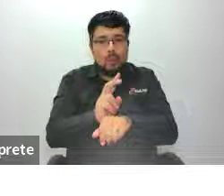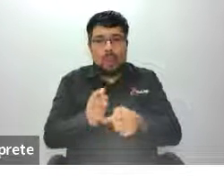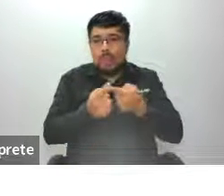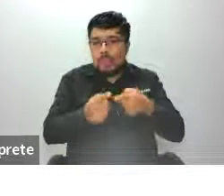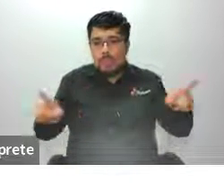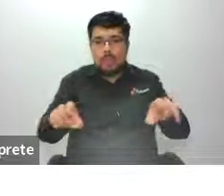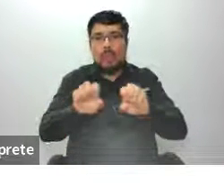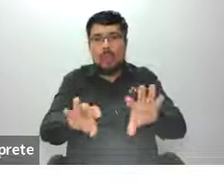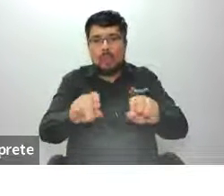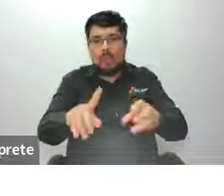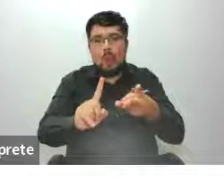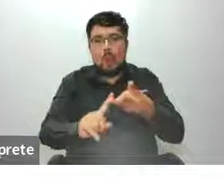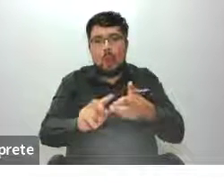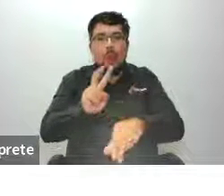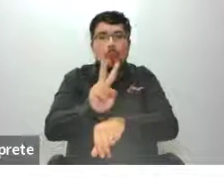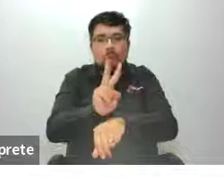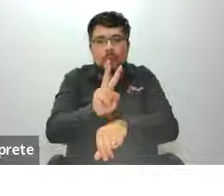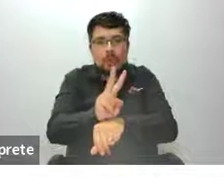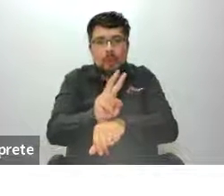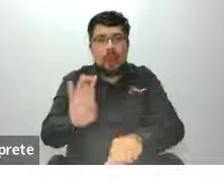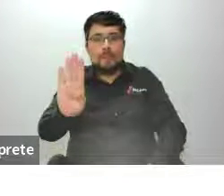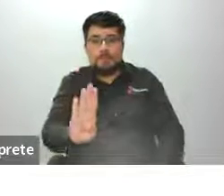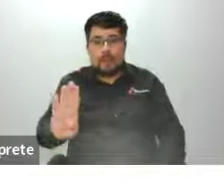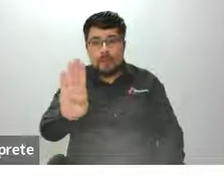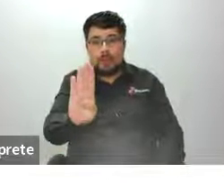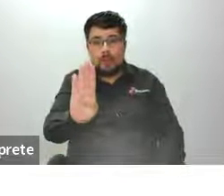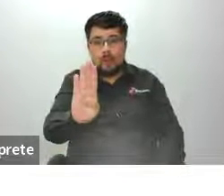tengan conocimiento en comunidades sordas,